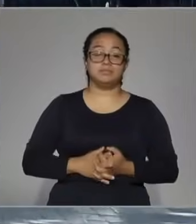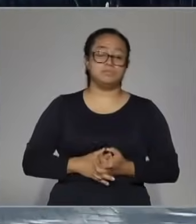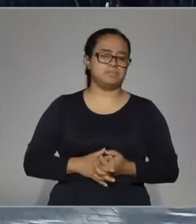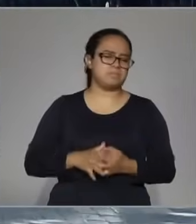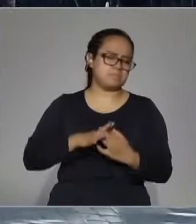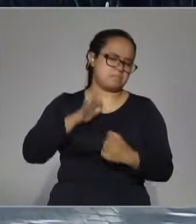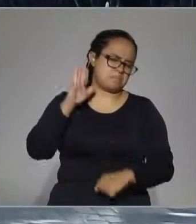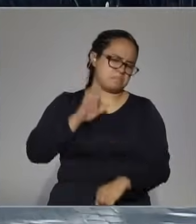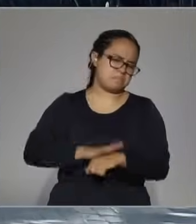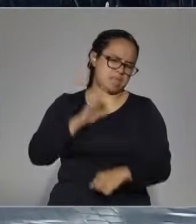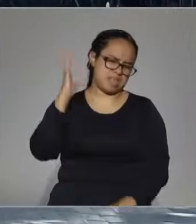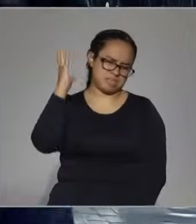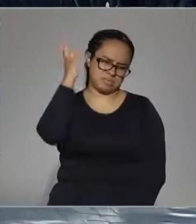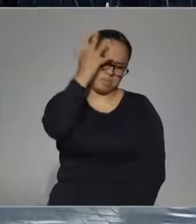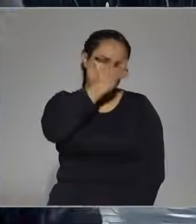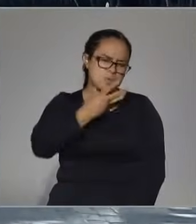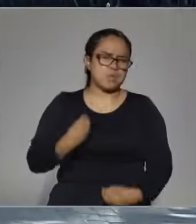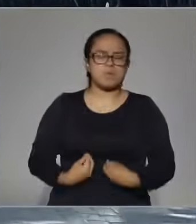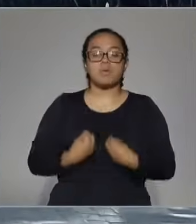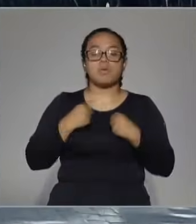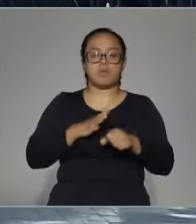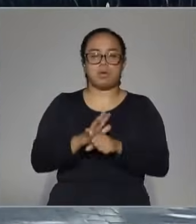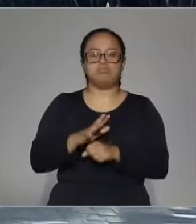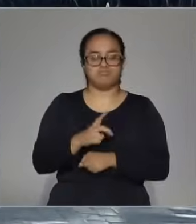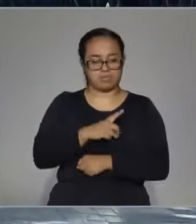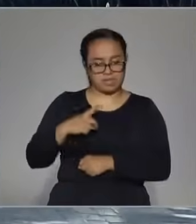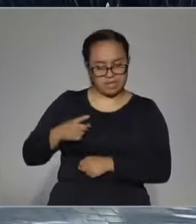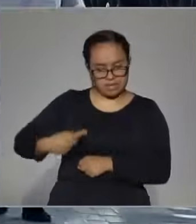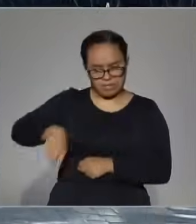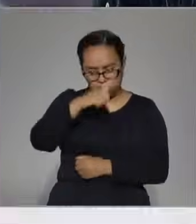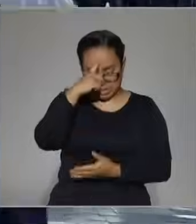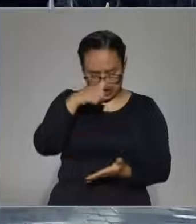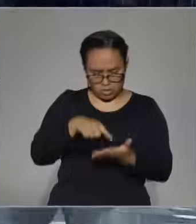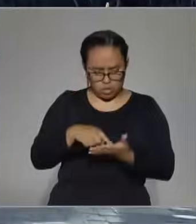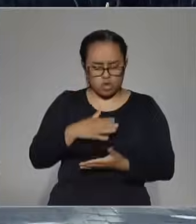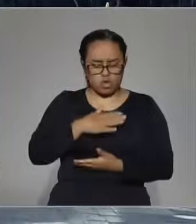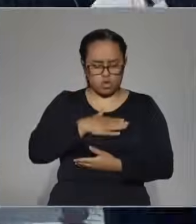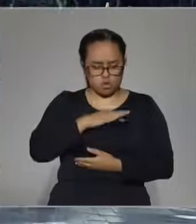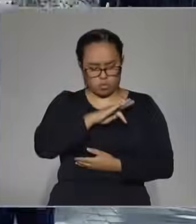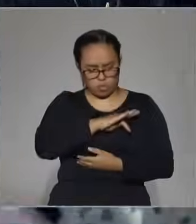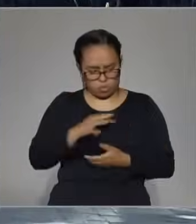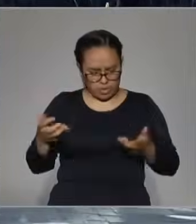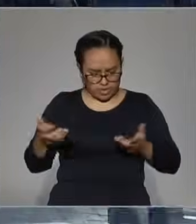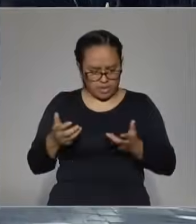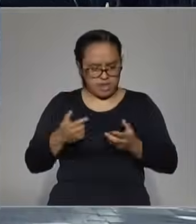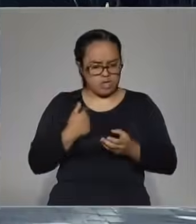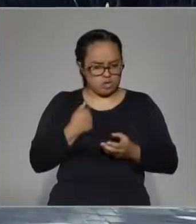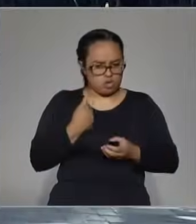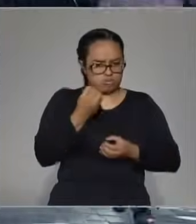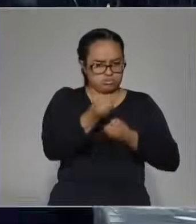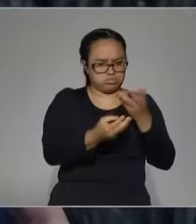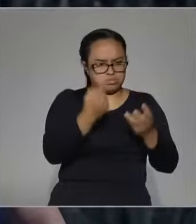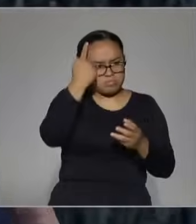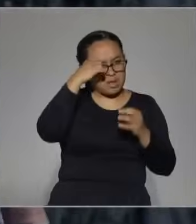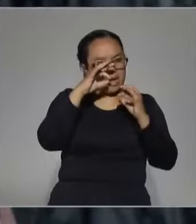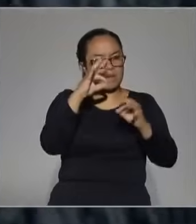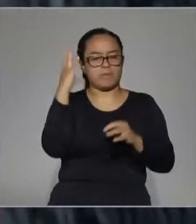más maravilloso en la vida es tener fe en que nosotros podemos crear y aportar algo magnífico al